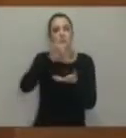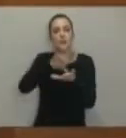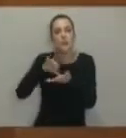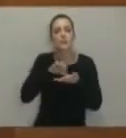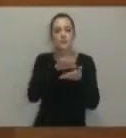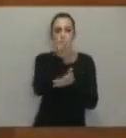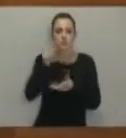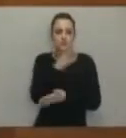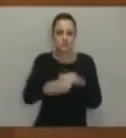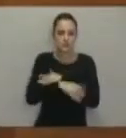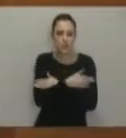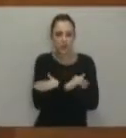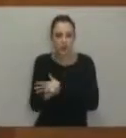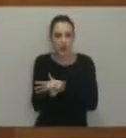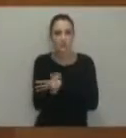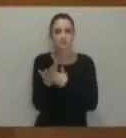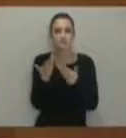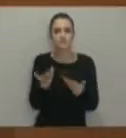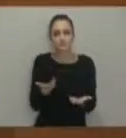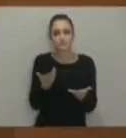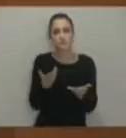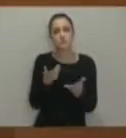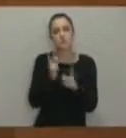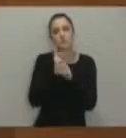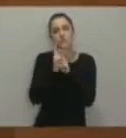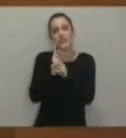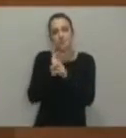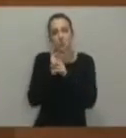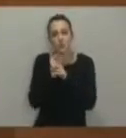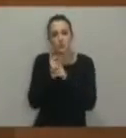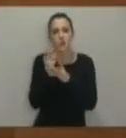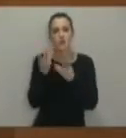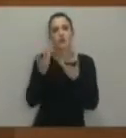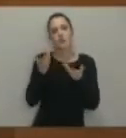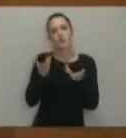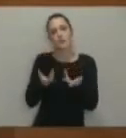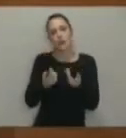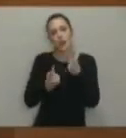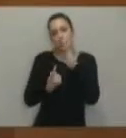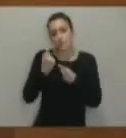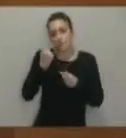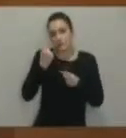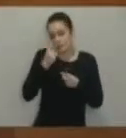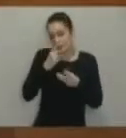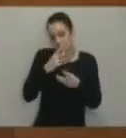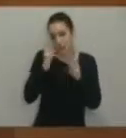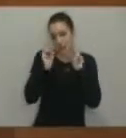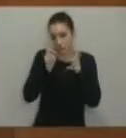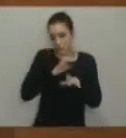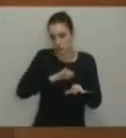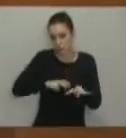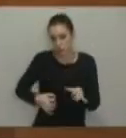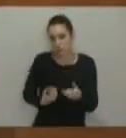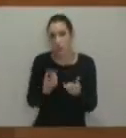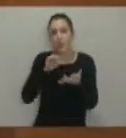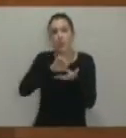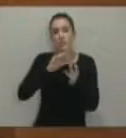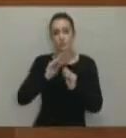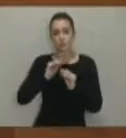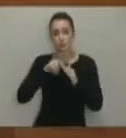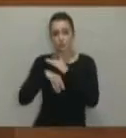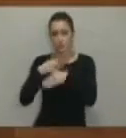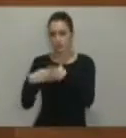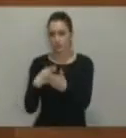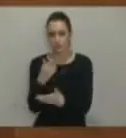integración. Un transporte que en muchos casos son las entidades que gestionan esos centros las que los prestaban y